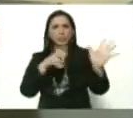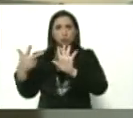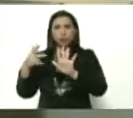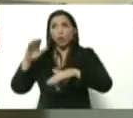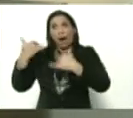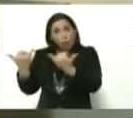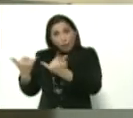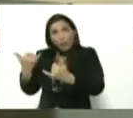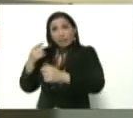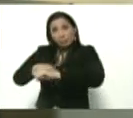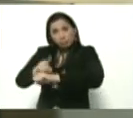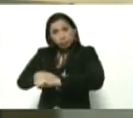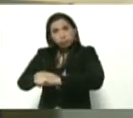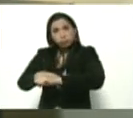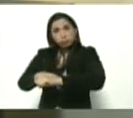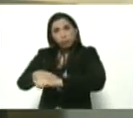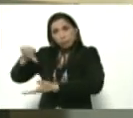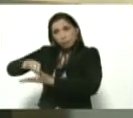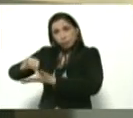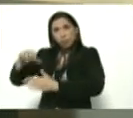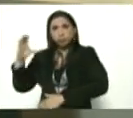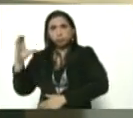esta hora en Bogotá, los pueden buscar.